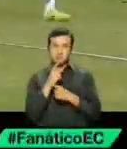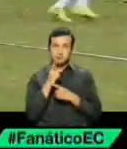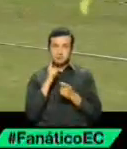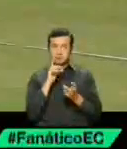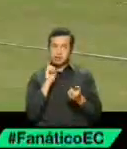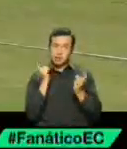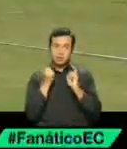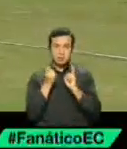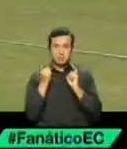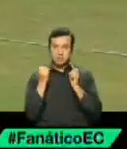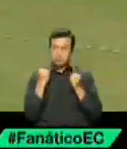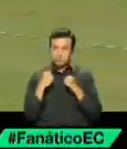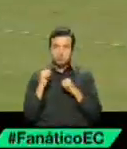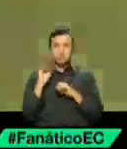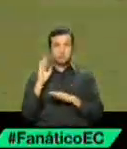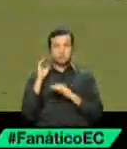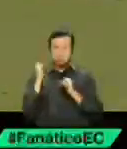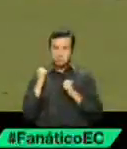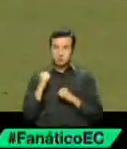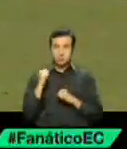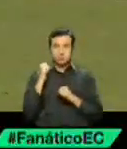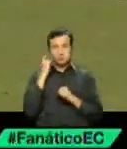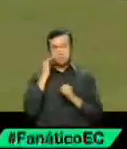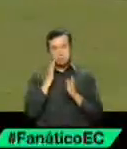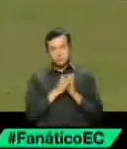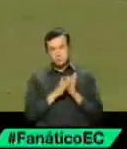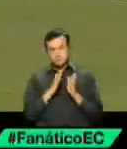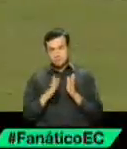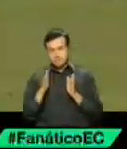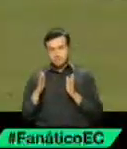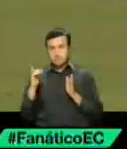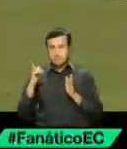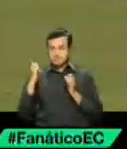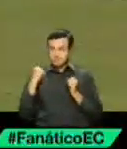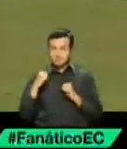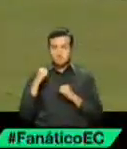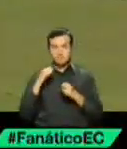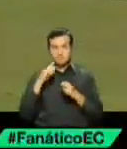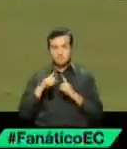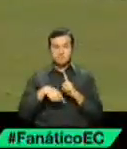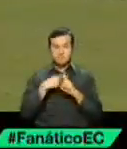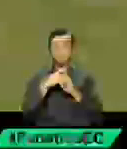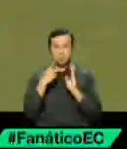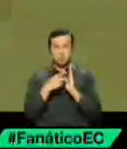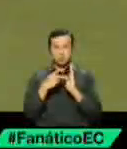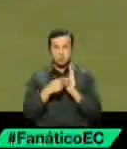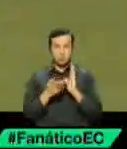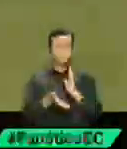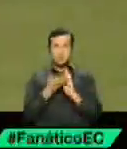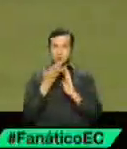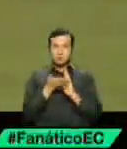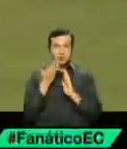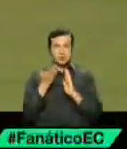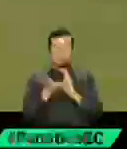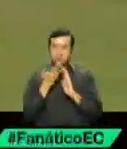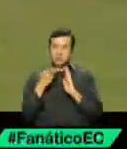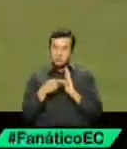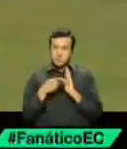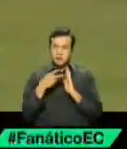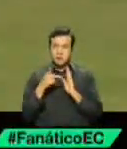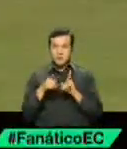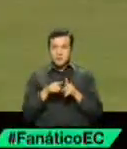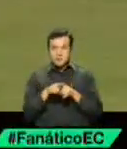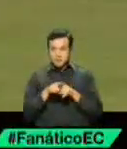situación, comprometernos en que estas fechas que quedan, tratar de sumar la mayor cantidad de puntos, de tener un torneo